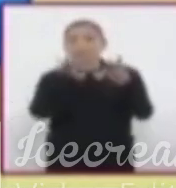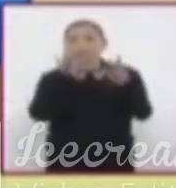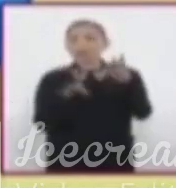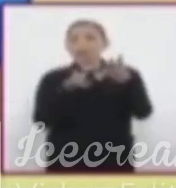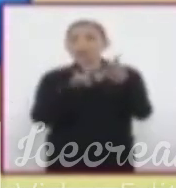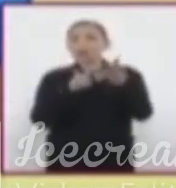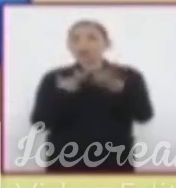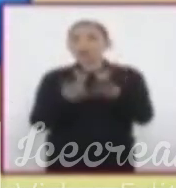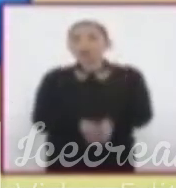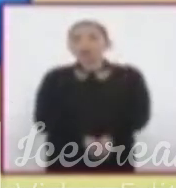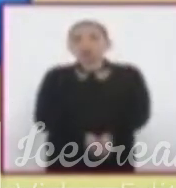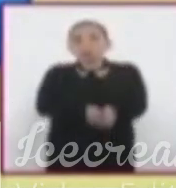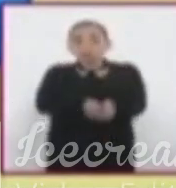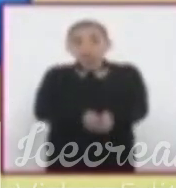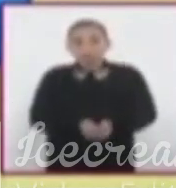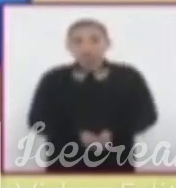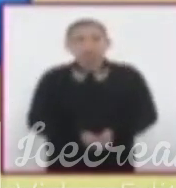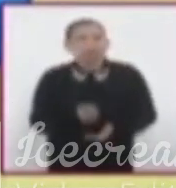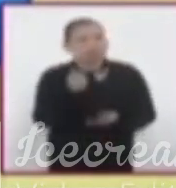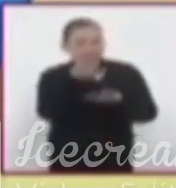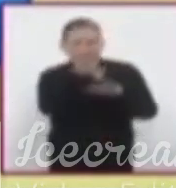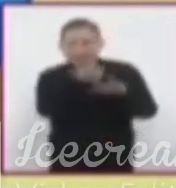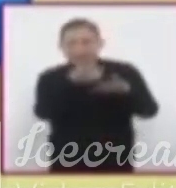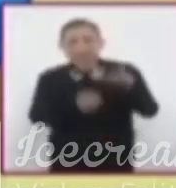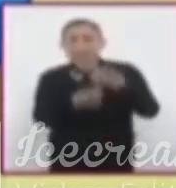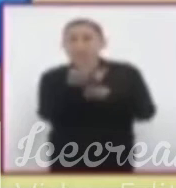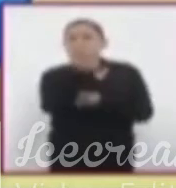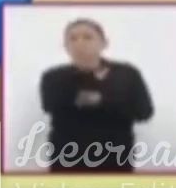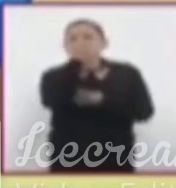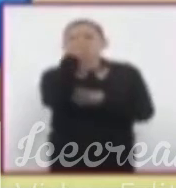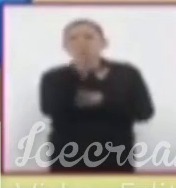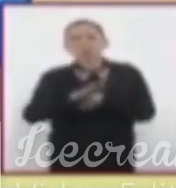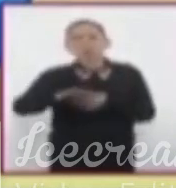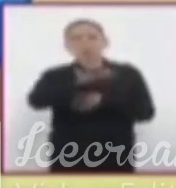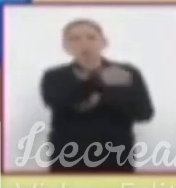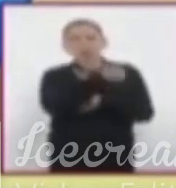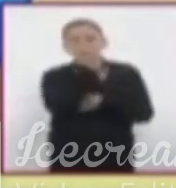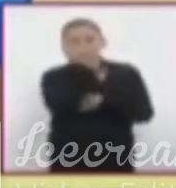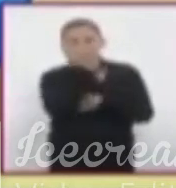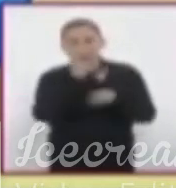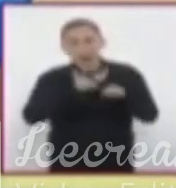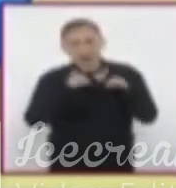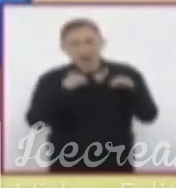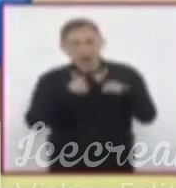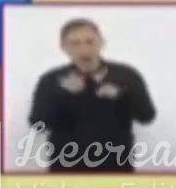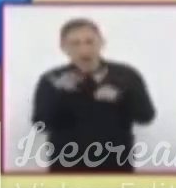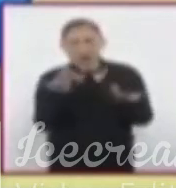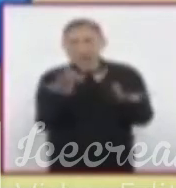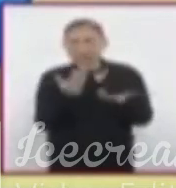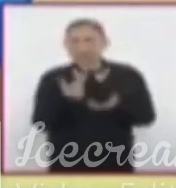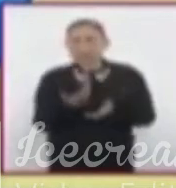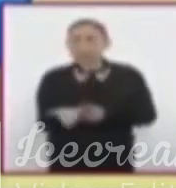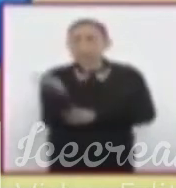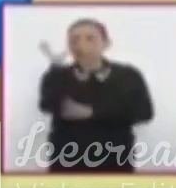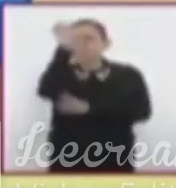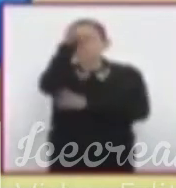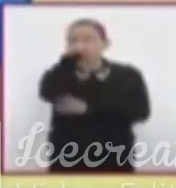15% voleibol. ¿Qué significa que 25% de los adolescentes practiquen básquetbol?